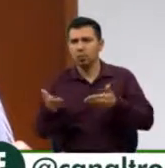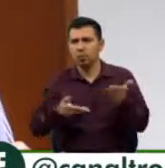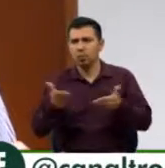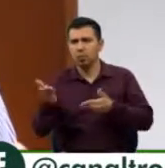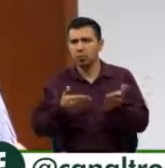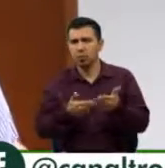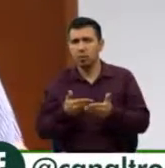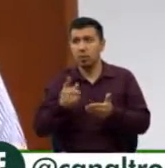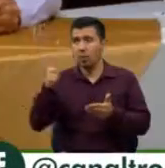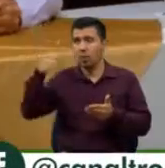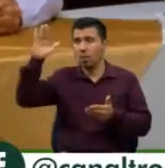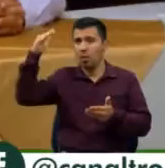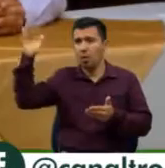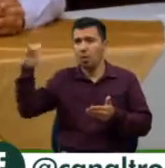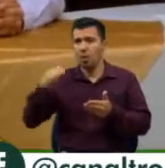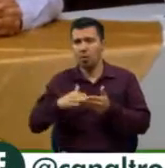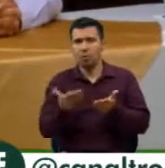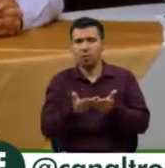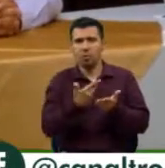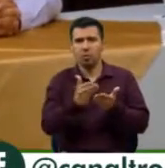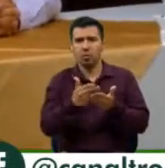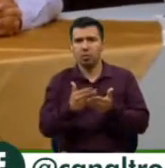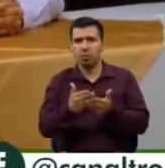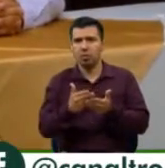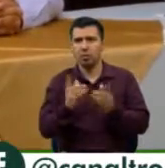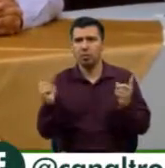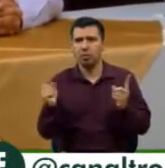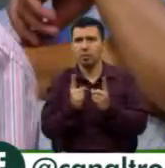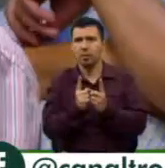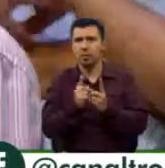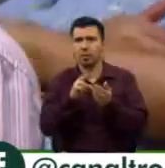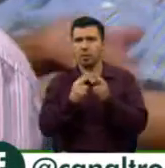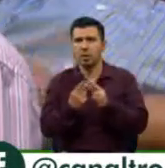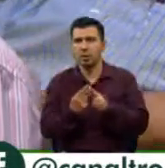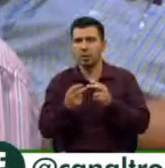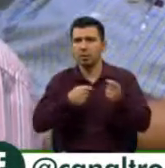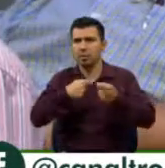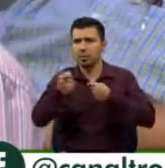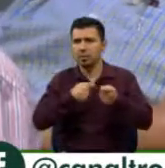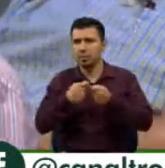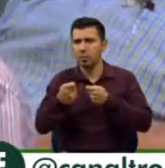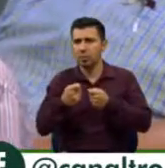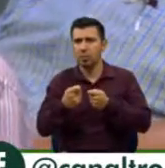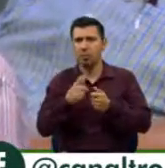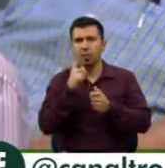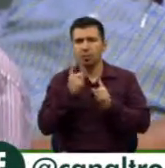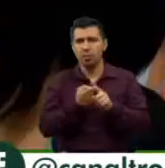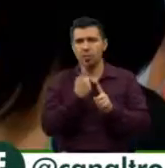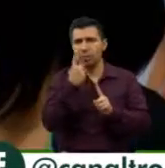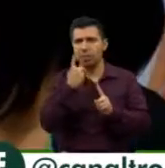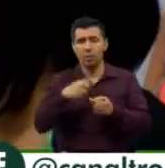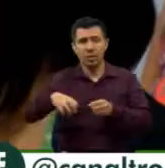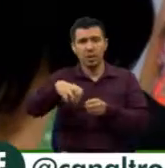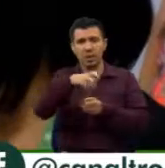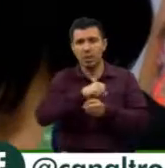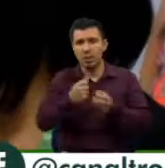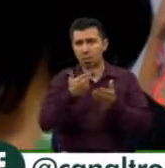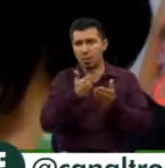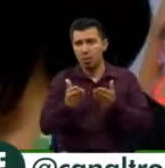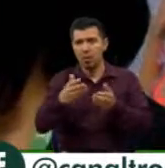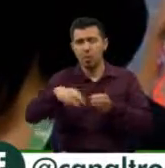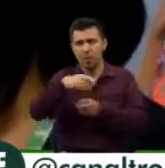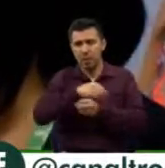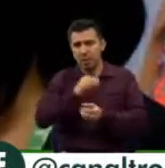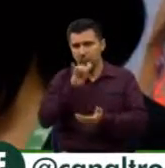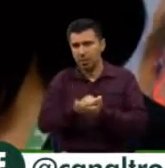otros proveedores puedan ingresar. Con el primer encuentro de relacionamiento comercial Santander Compra Santander, los gremios le apuestan